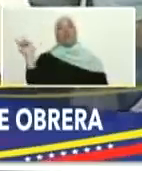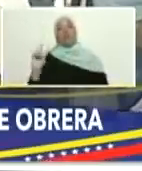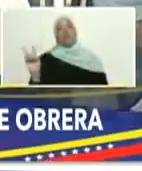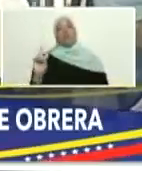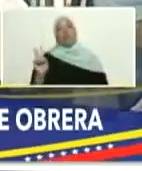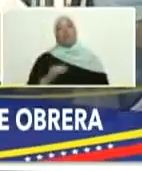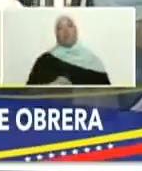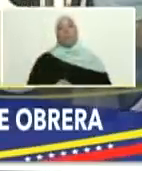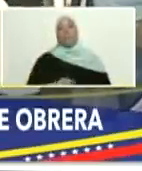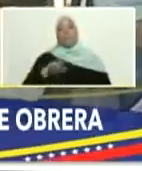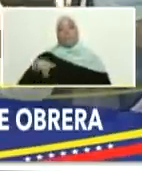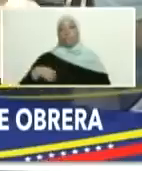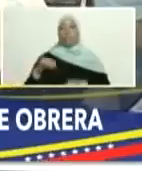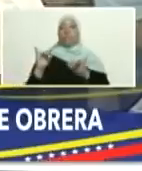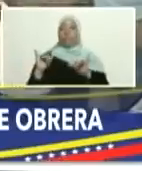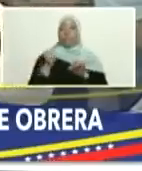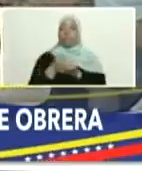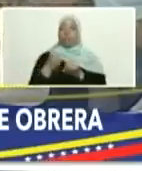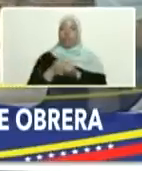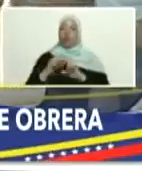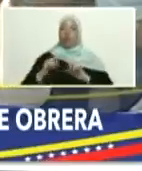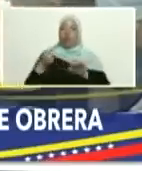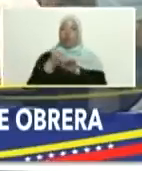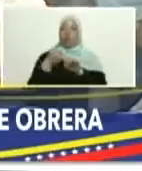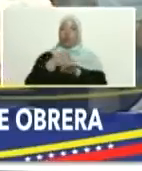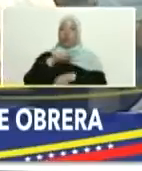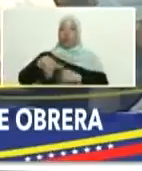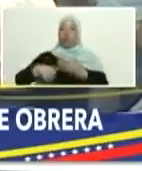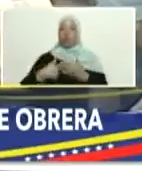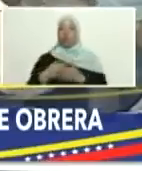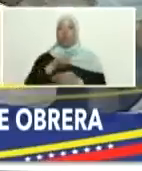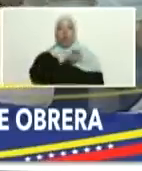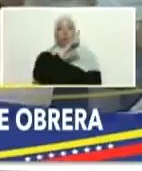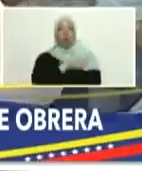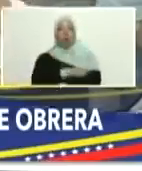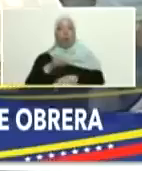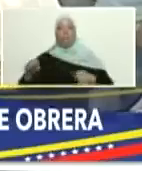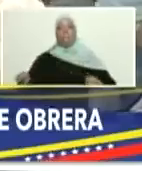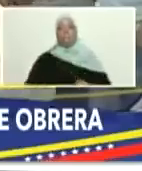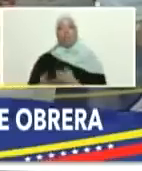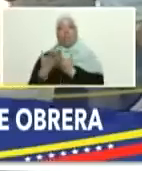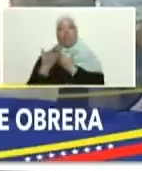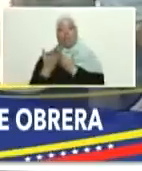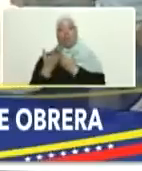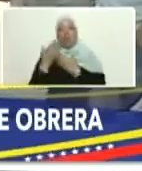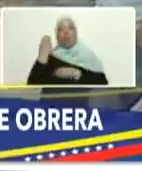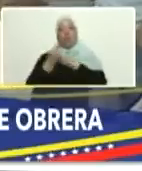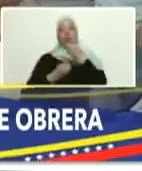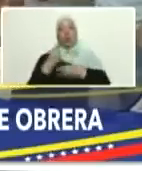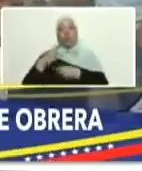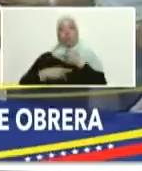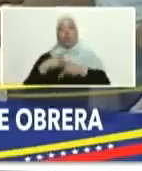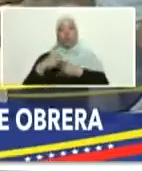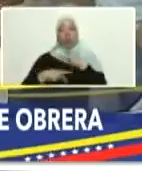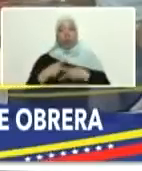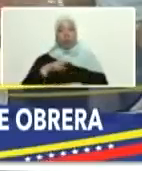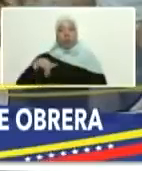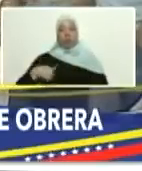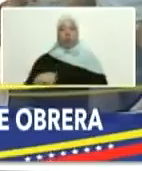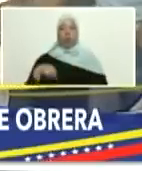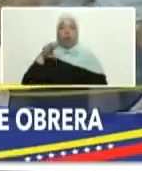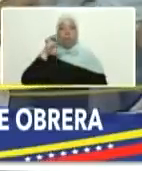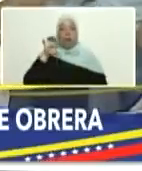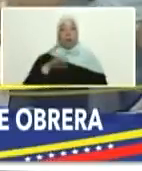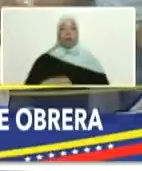El camino es uno solo. El renacimiento de todas las fuerzas espirituales, materiales y productivas de nuestra patria.